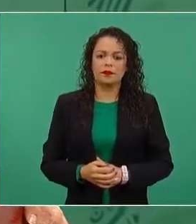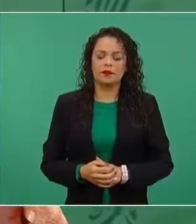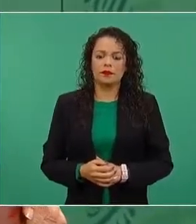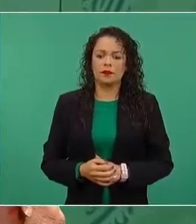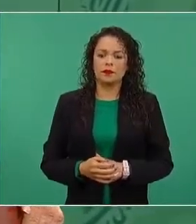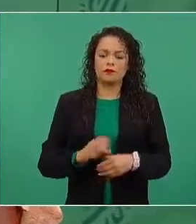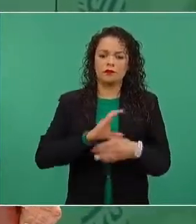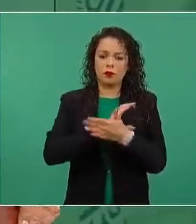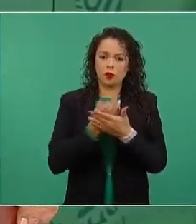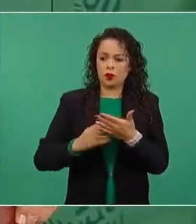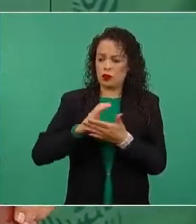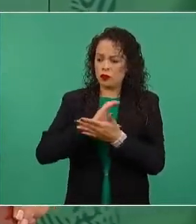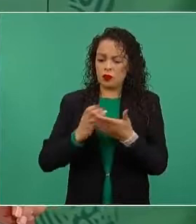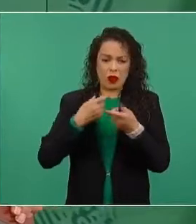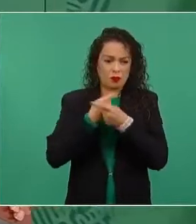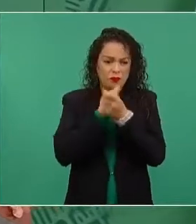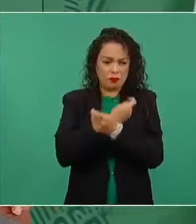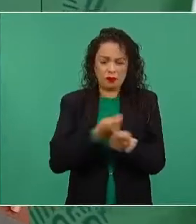contratos se entregaron